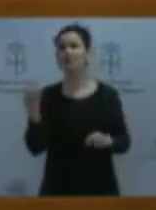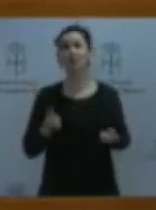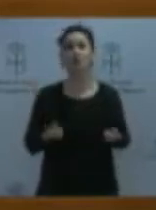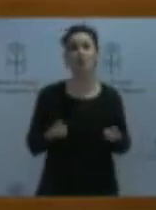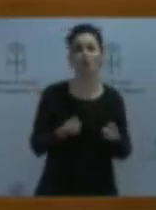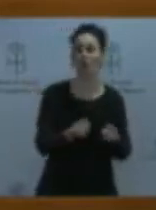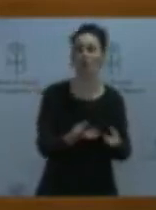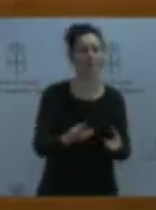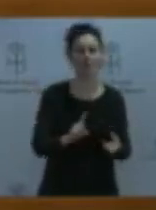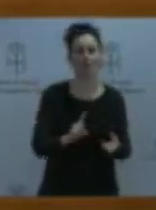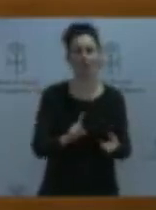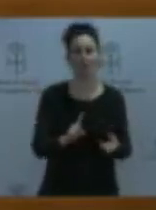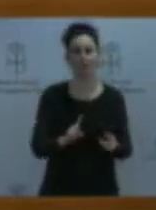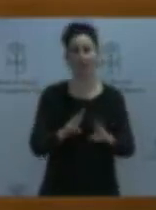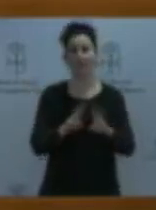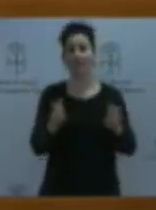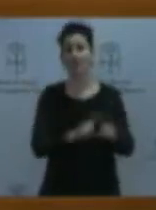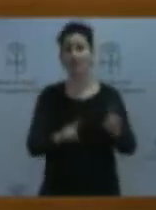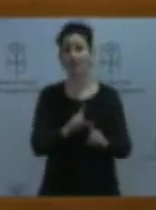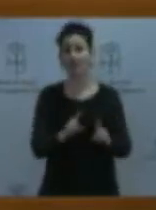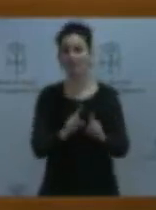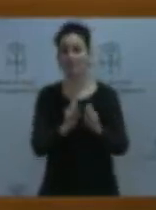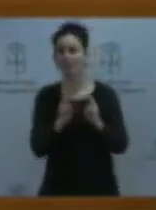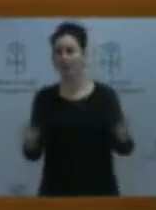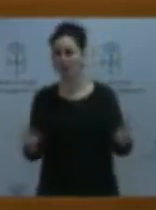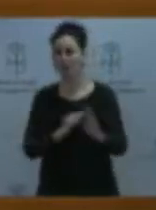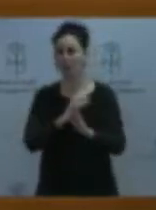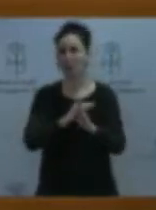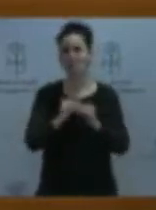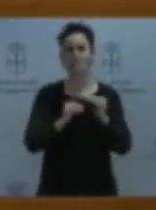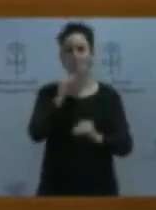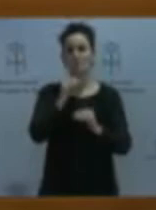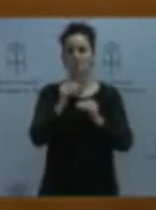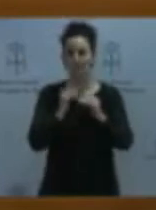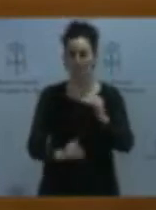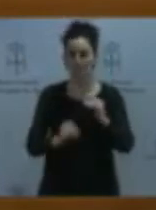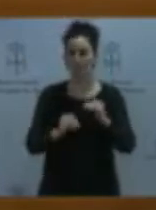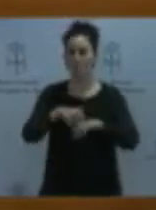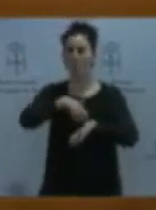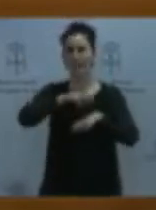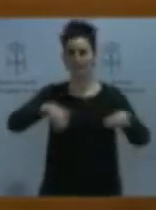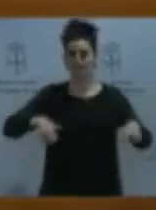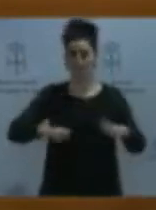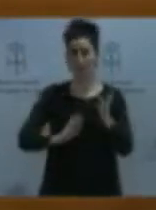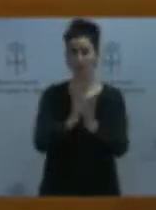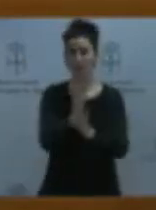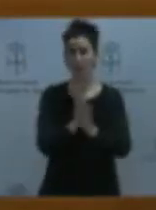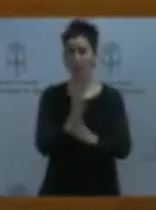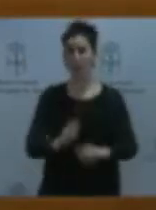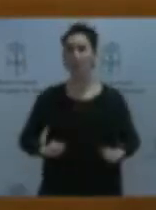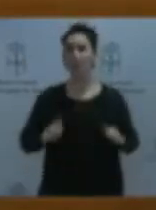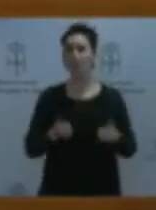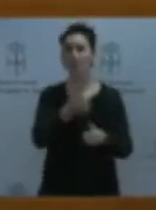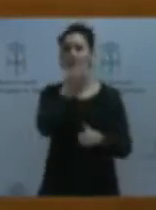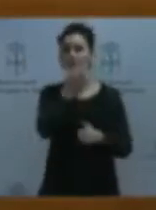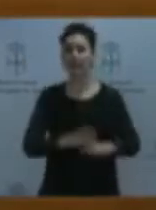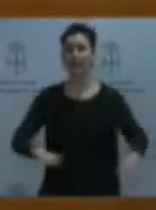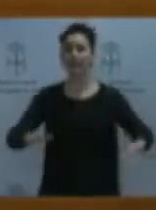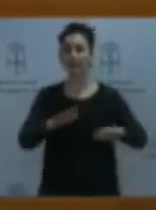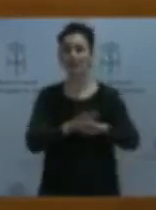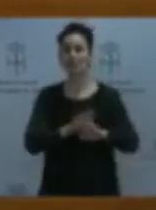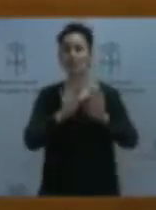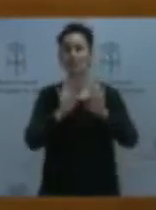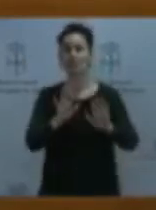que haya. Los incendios forestales mayoritariamente empiezan en la tarde-noche, pero no duran hasta las 10. Normalmente